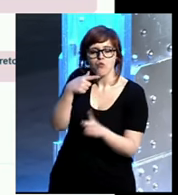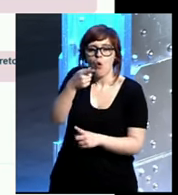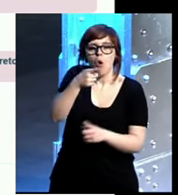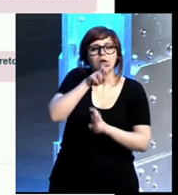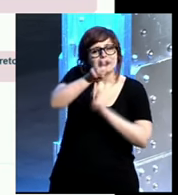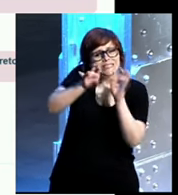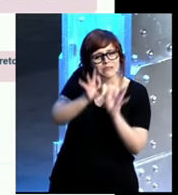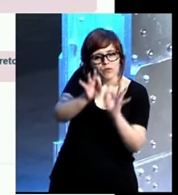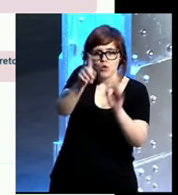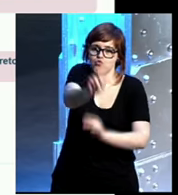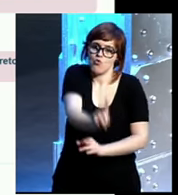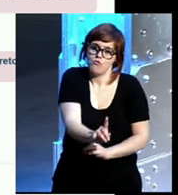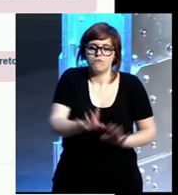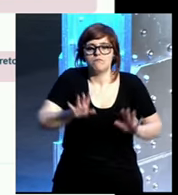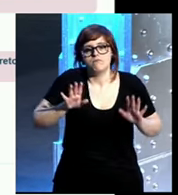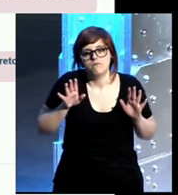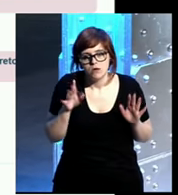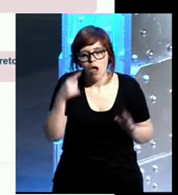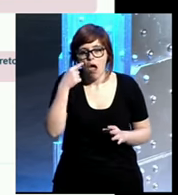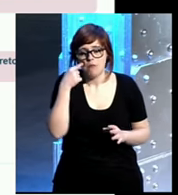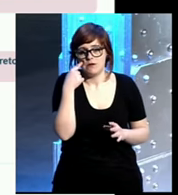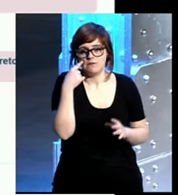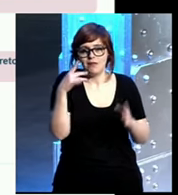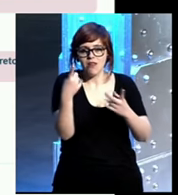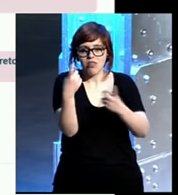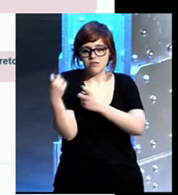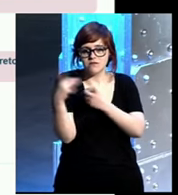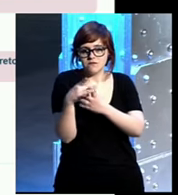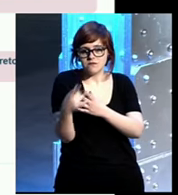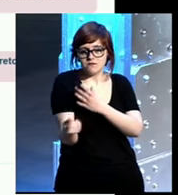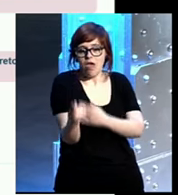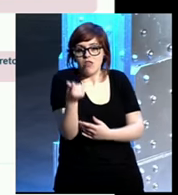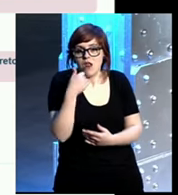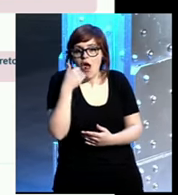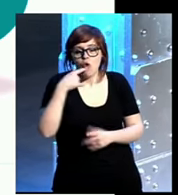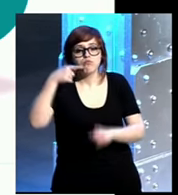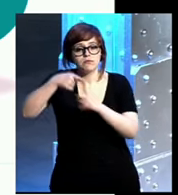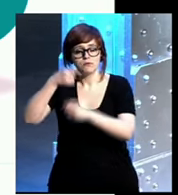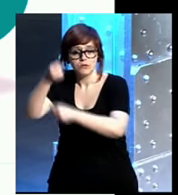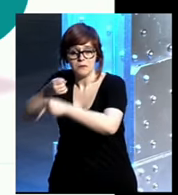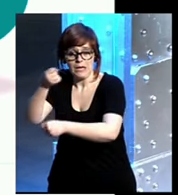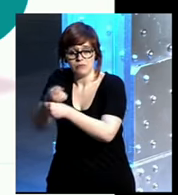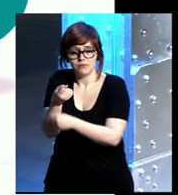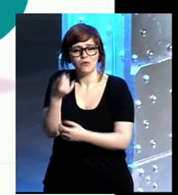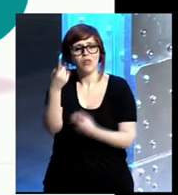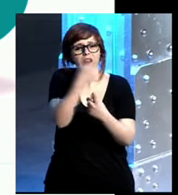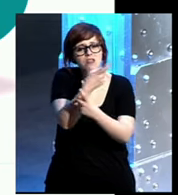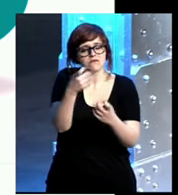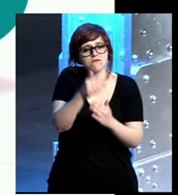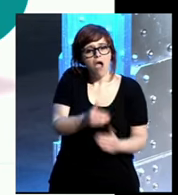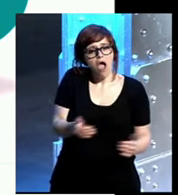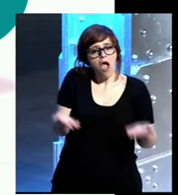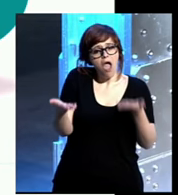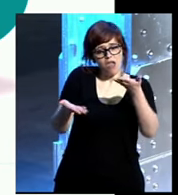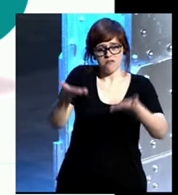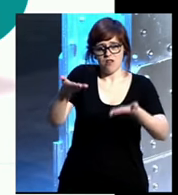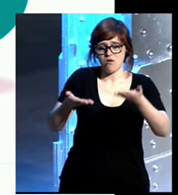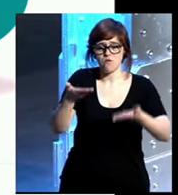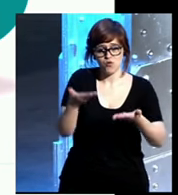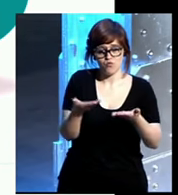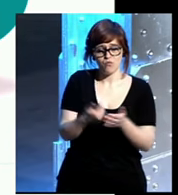corso sistemática de trabajar con subvención o con pérdida. Este es un mundo que en última instancia tenemos que encontrar. ¿Qué nos hemos encontrado? Con que a través de las